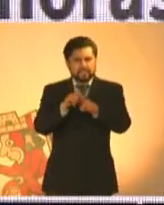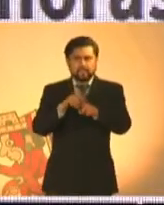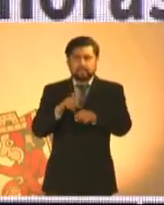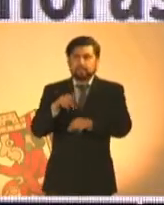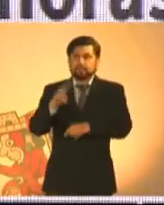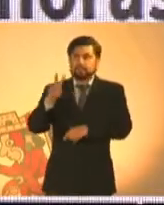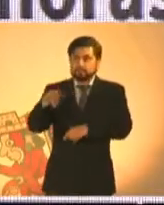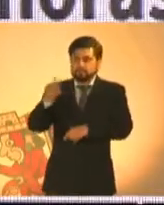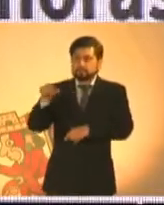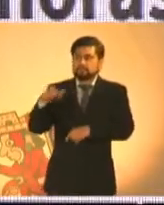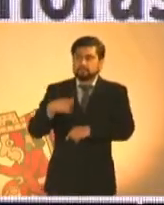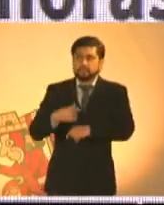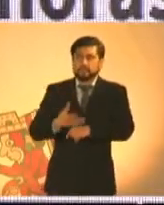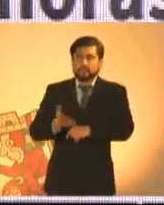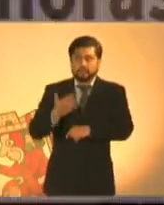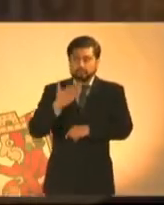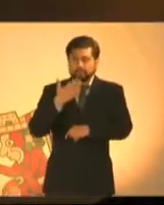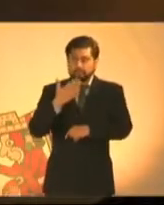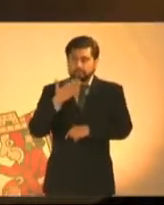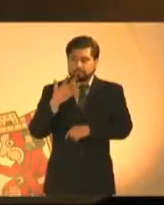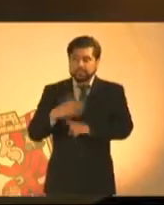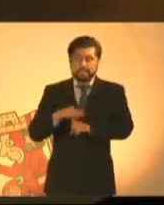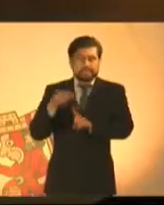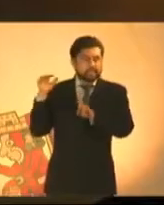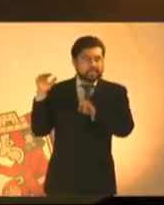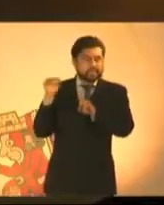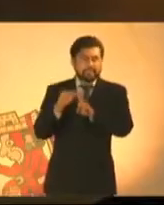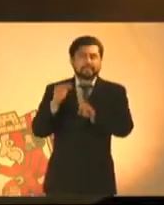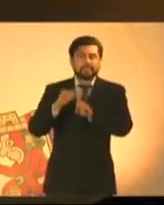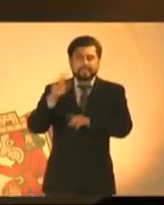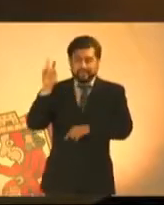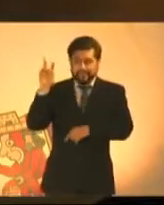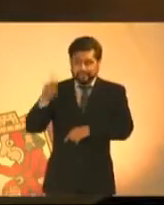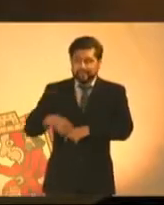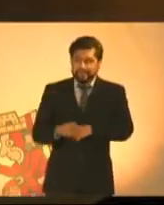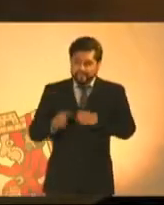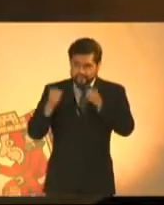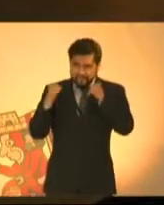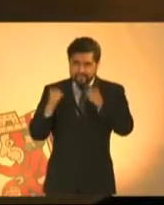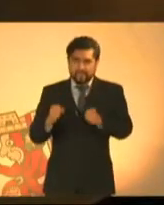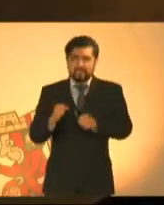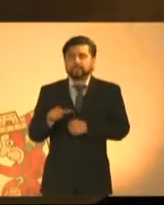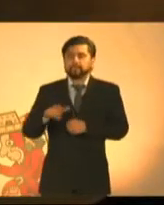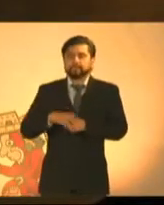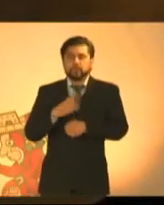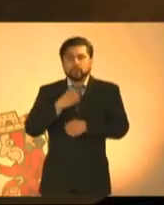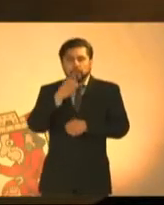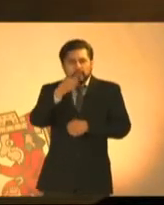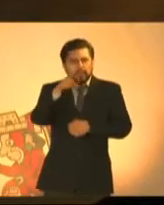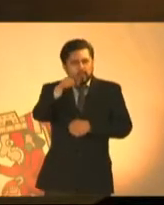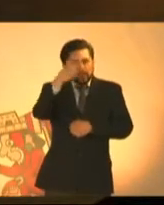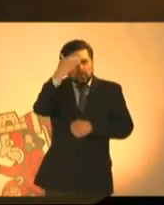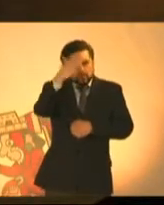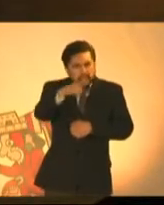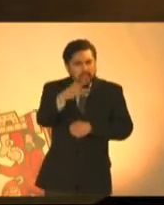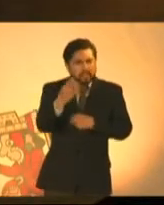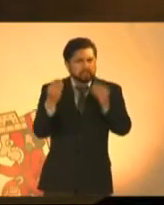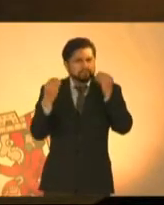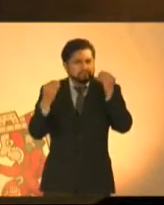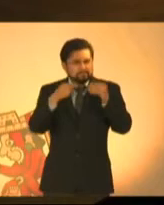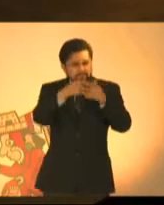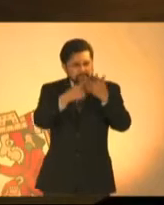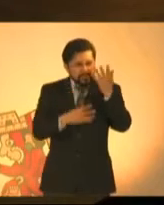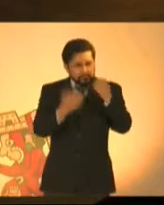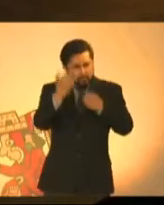personal presionador mire y empiece a decir sabes mucho sabes mucho de cosas que sabemos